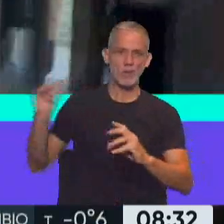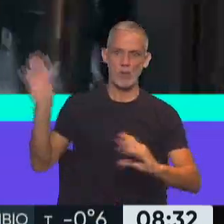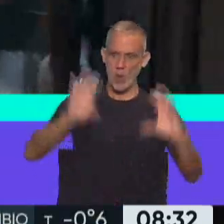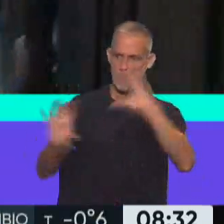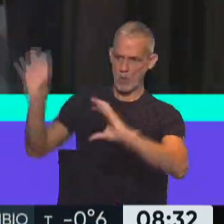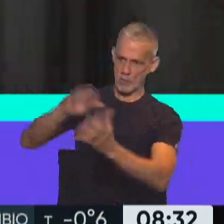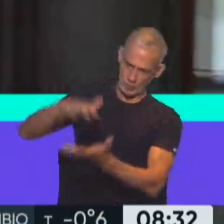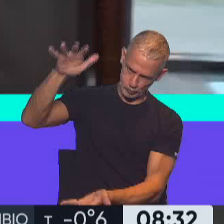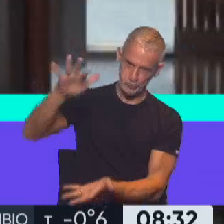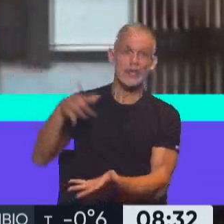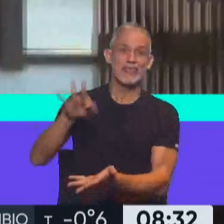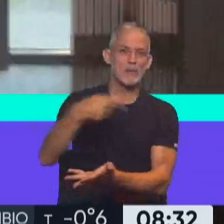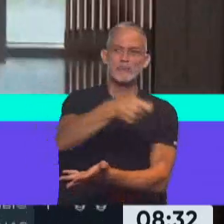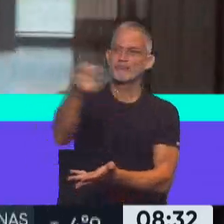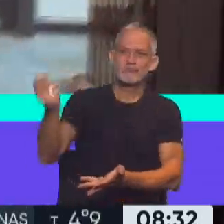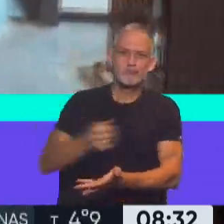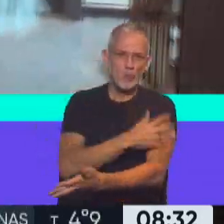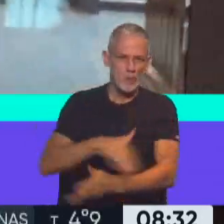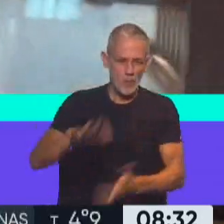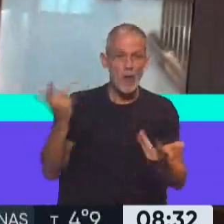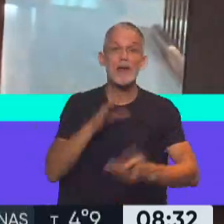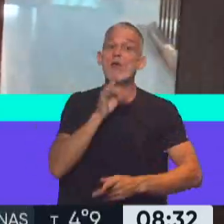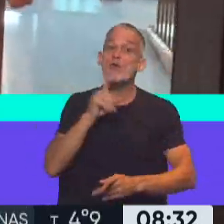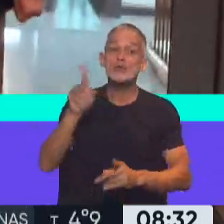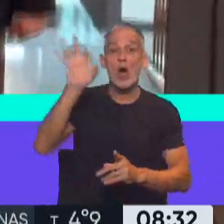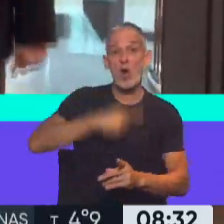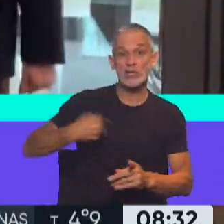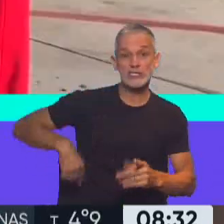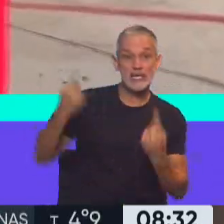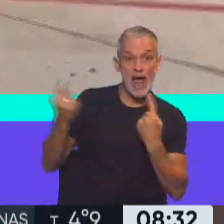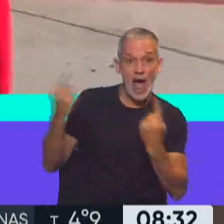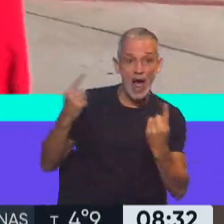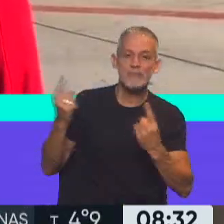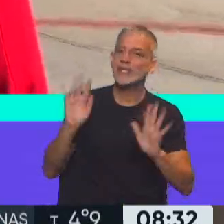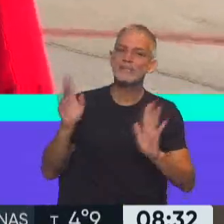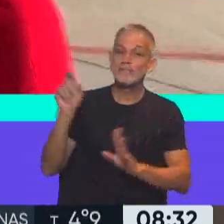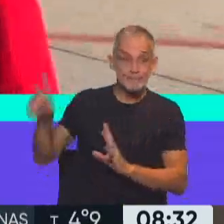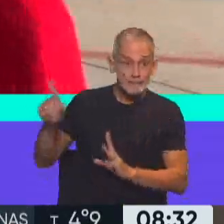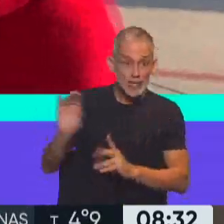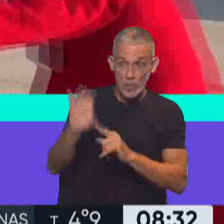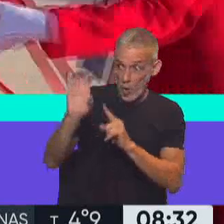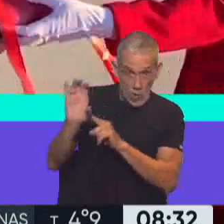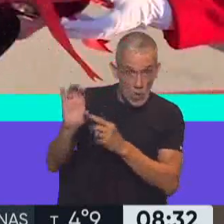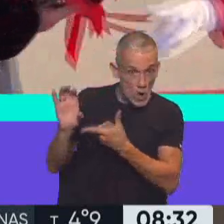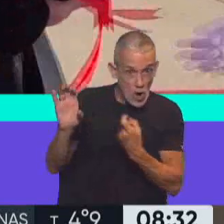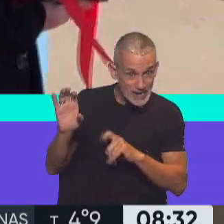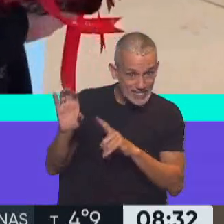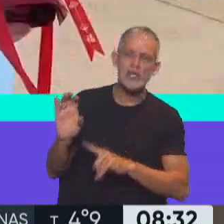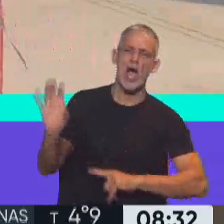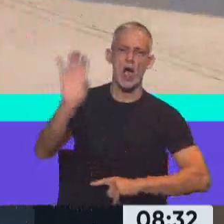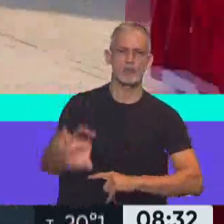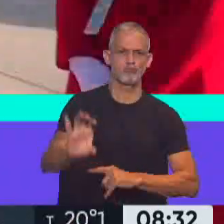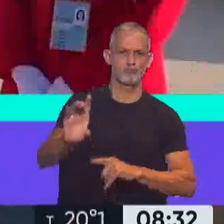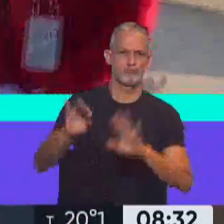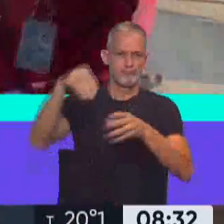y eso es justamente lo que se va a pedir que rusia o china si no usaron sus derechos especiales de giro que lo pongan en